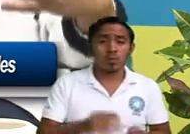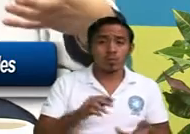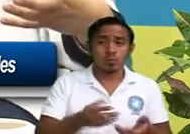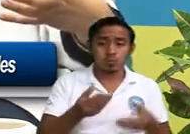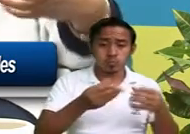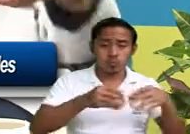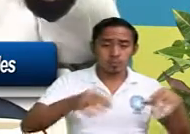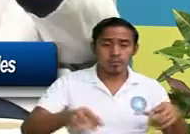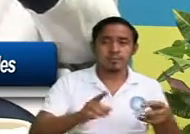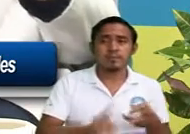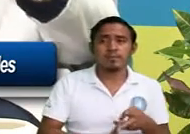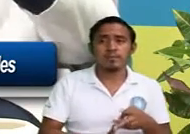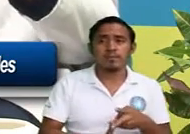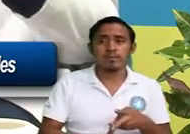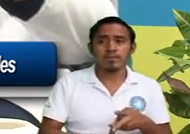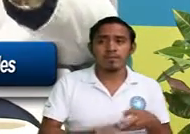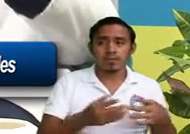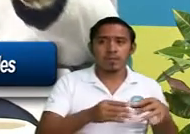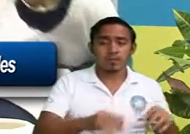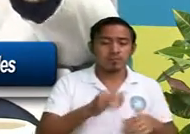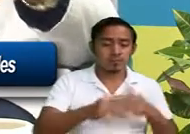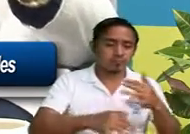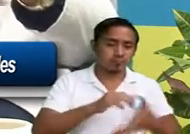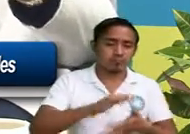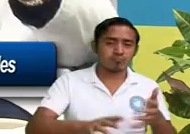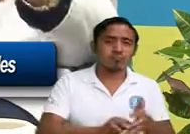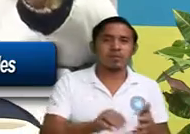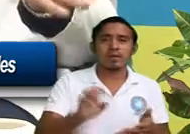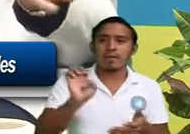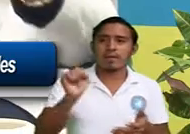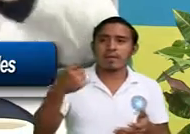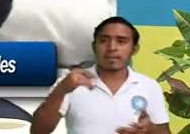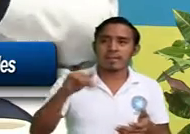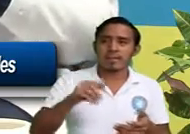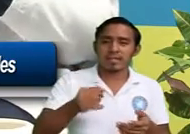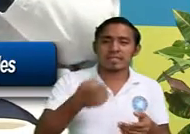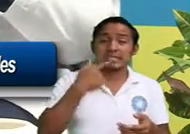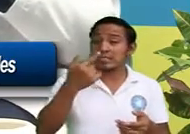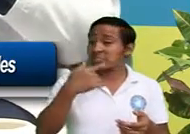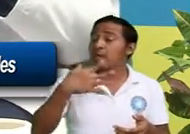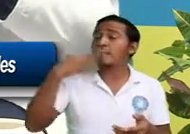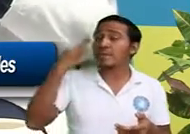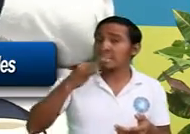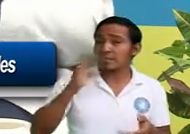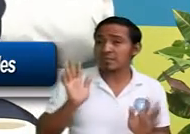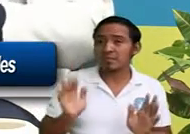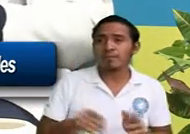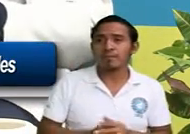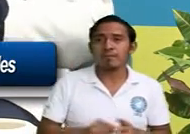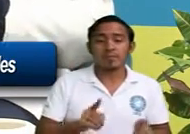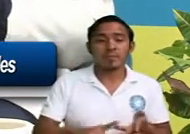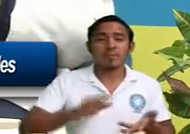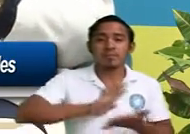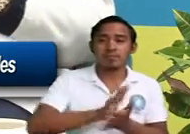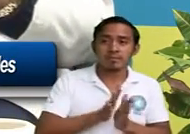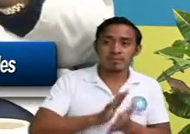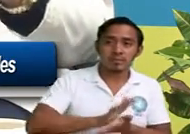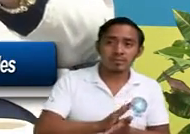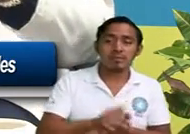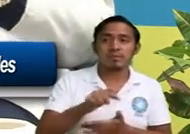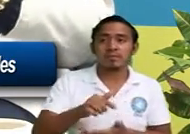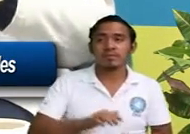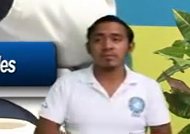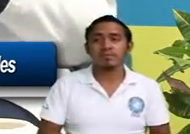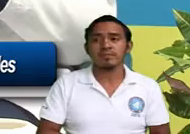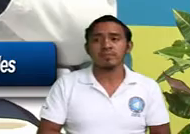tiene proteína, un huevito con espinaca, que dicen que es rico. ¿Y con qué es? Se comen su tortillita, la tortilla que